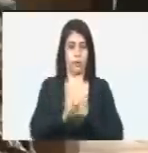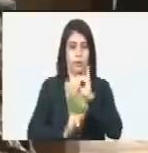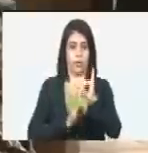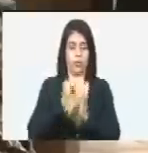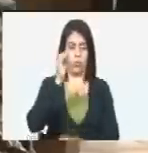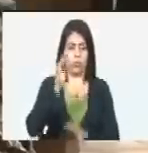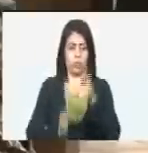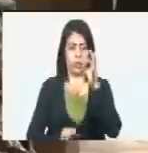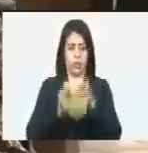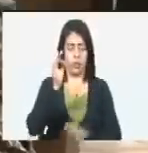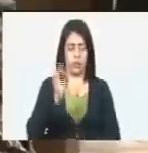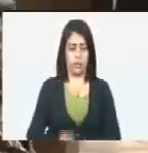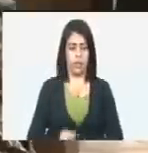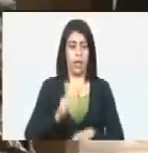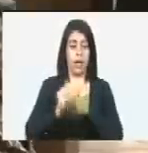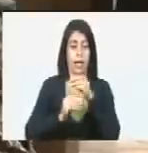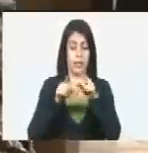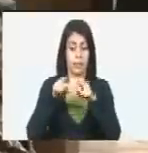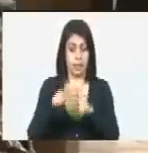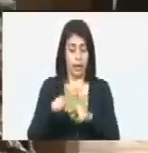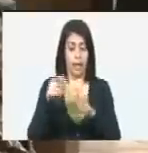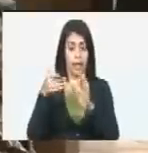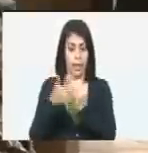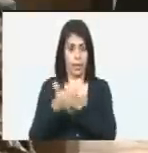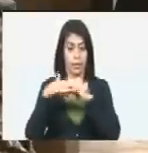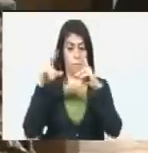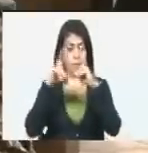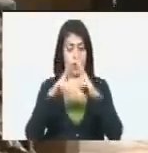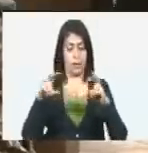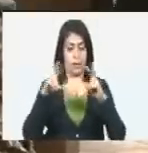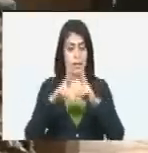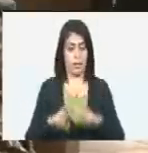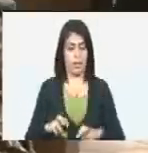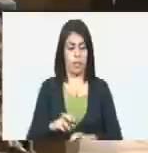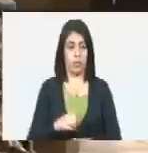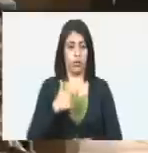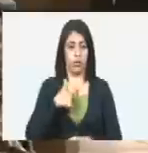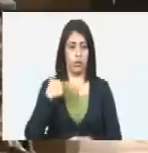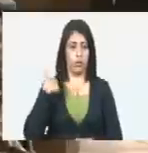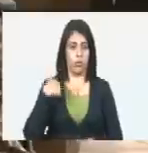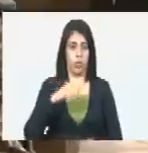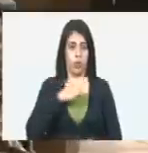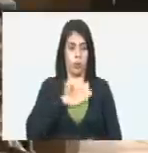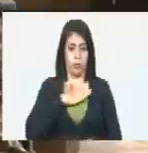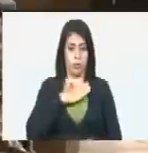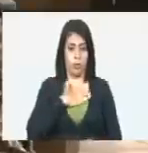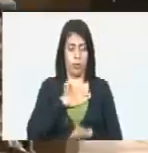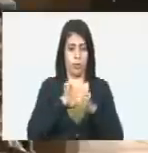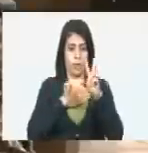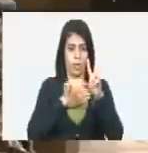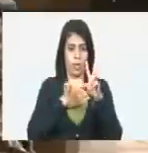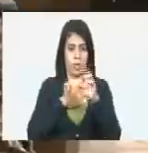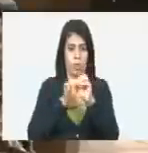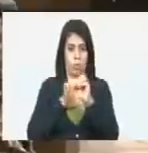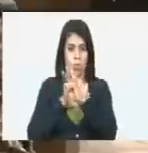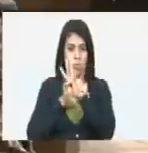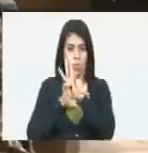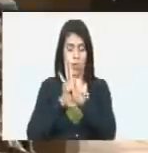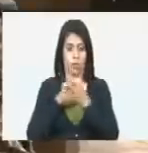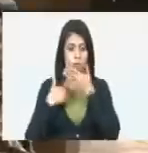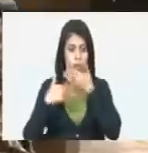Justicia para llevar este caso. Yo tengo en mi poder 3-4 cartas del presidente que